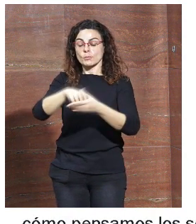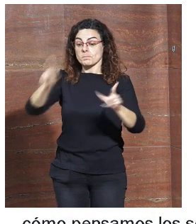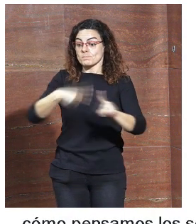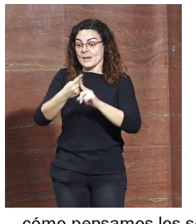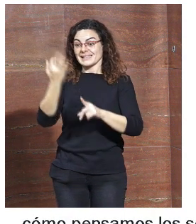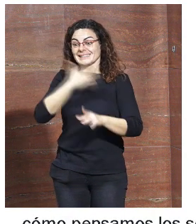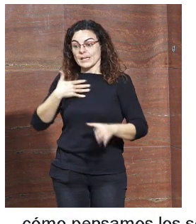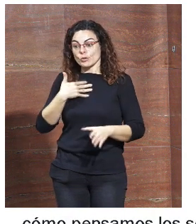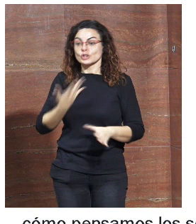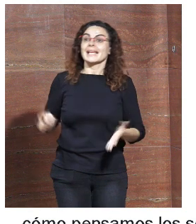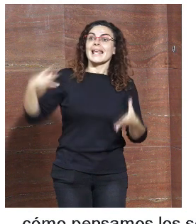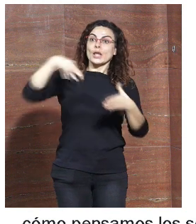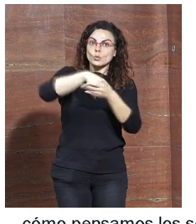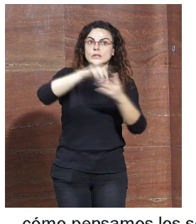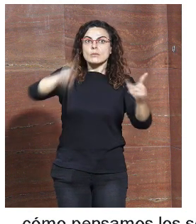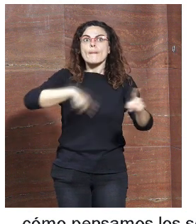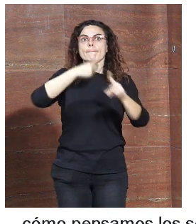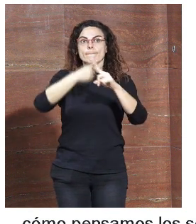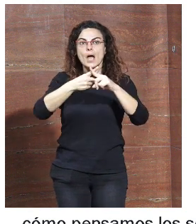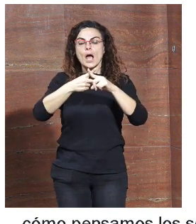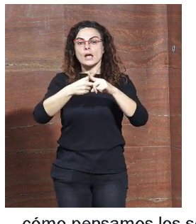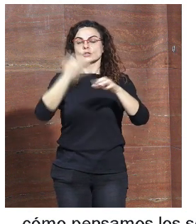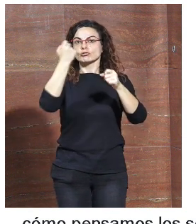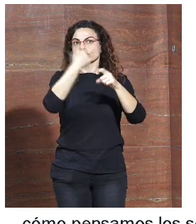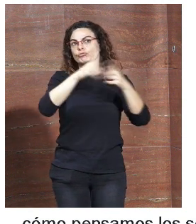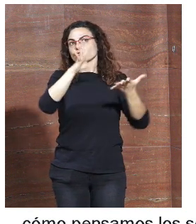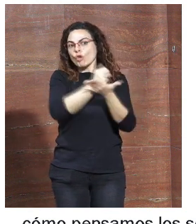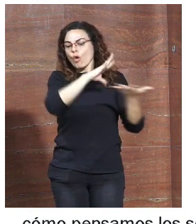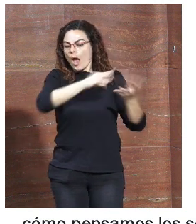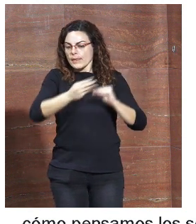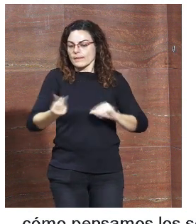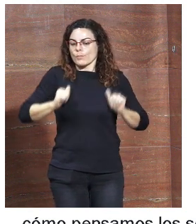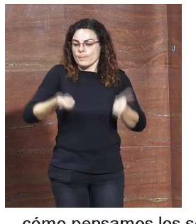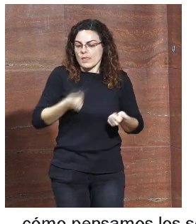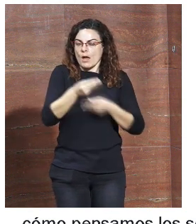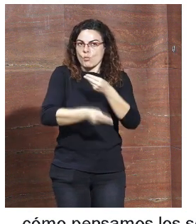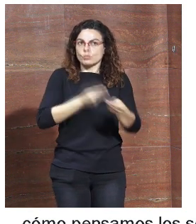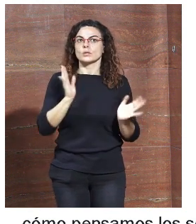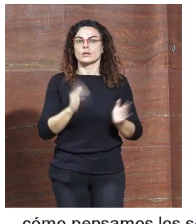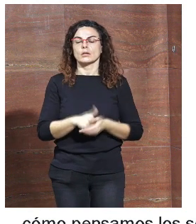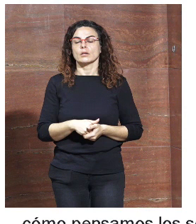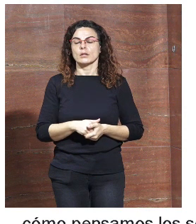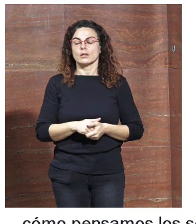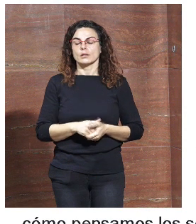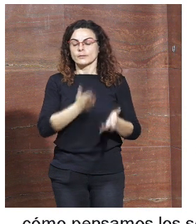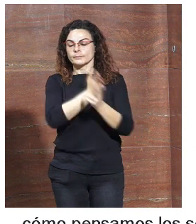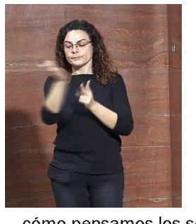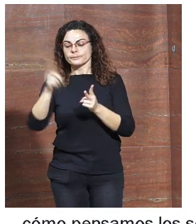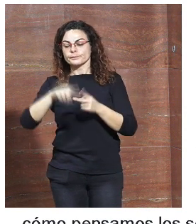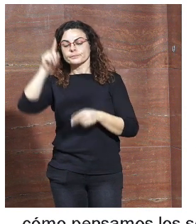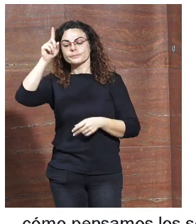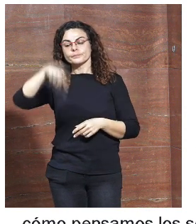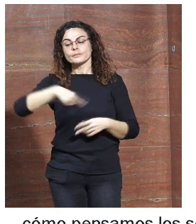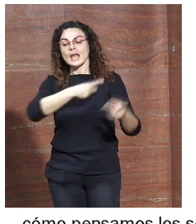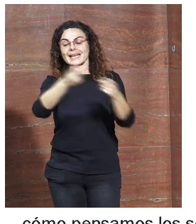inclusivas y empiecen a incorporar, ¿no?, todas las bicicletas adaptadas y demás, ¿no? Y Por otro lado, también la necesidad de tener